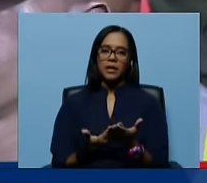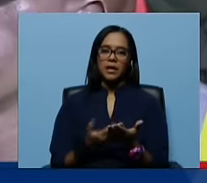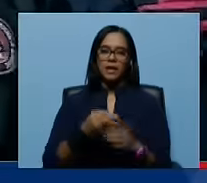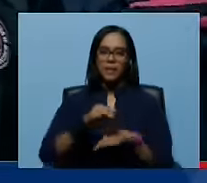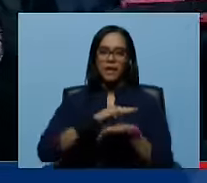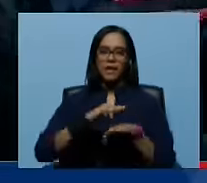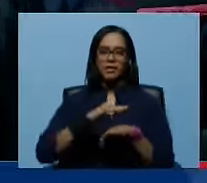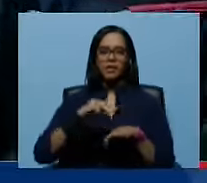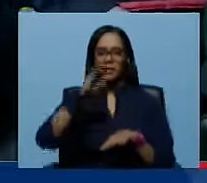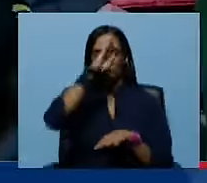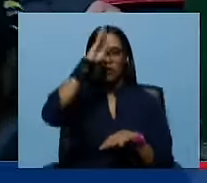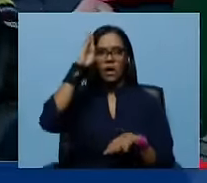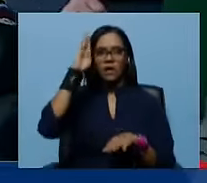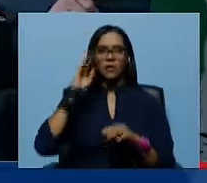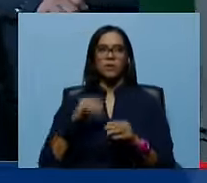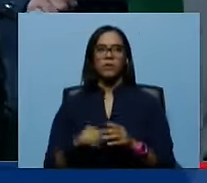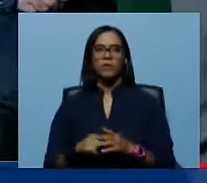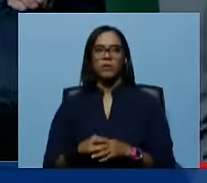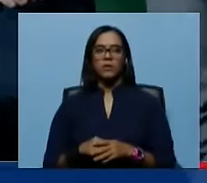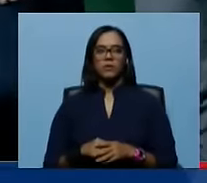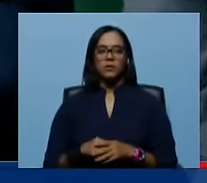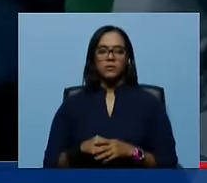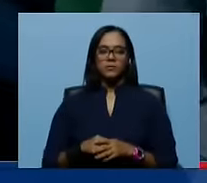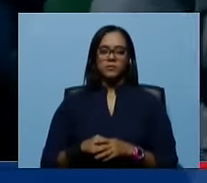Diosdado y